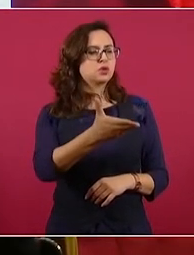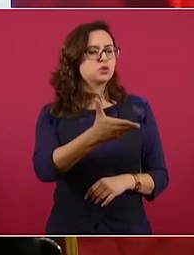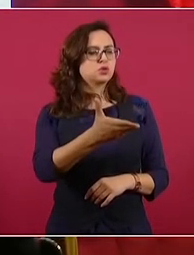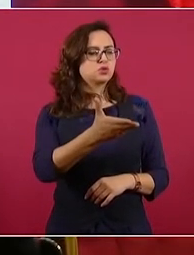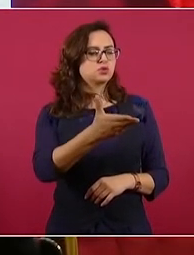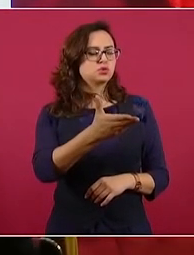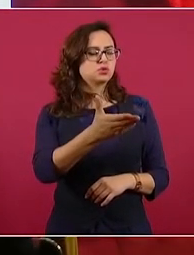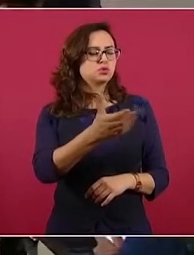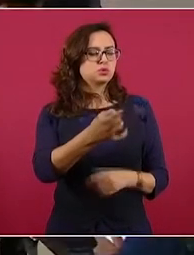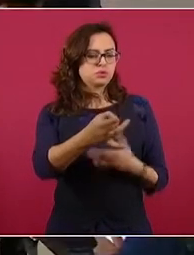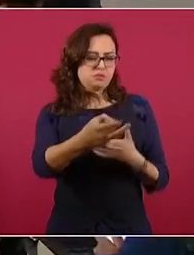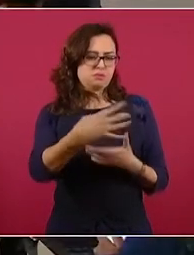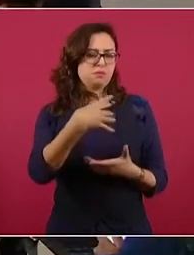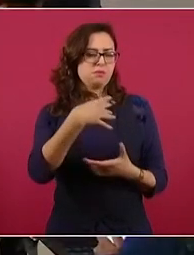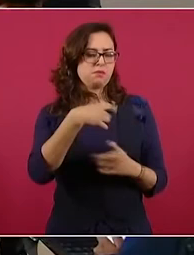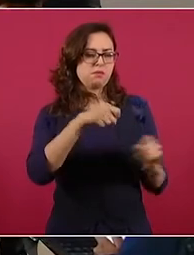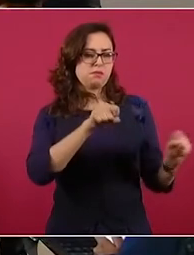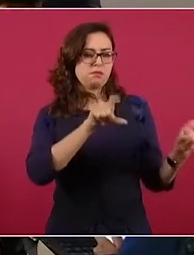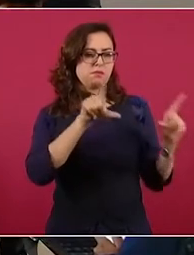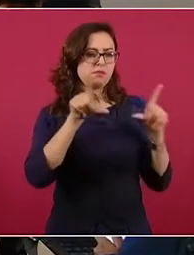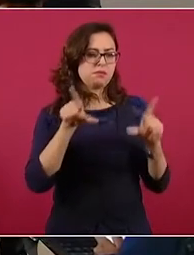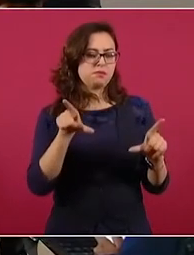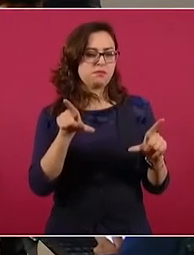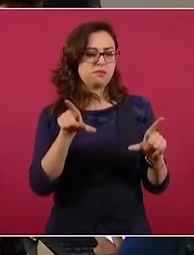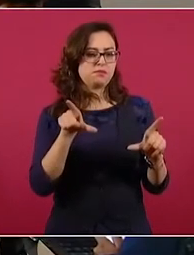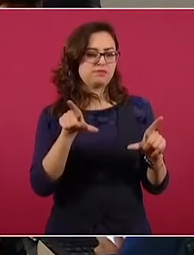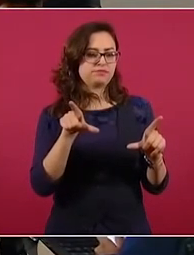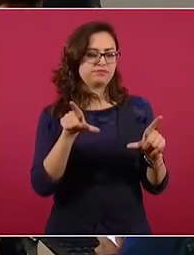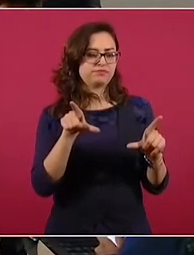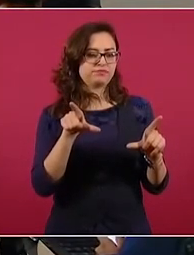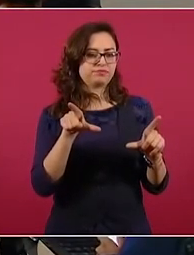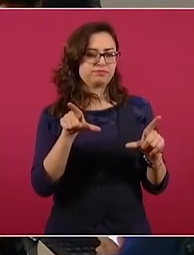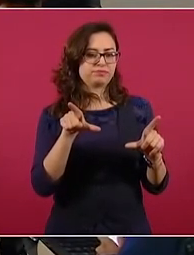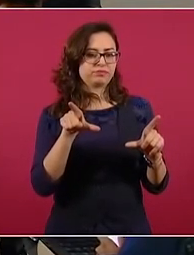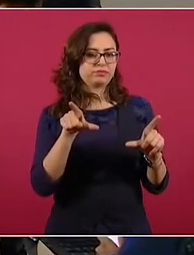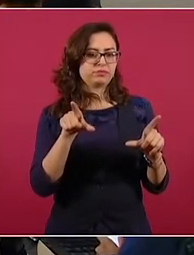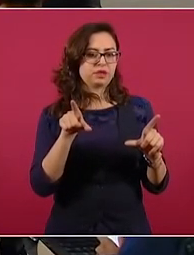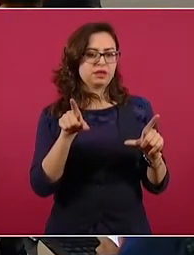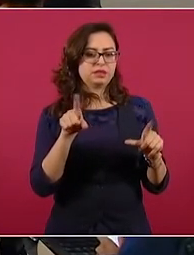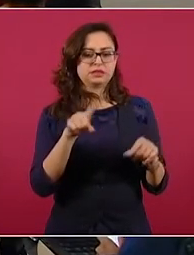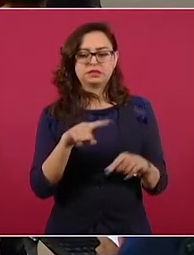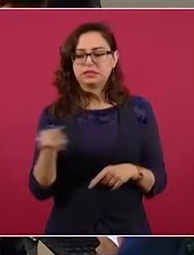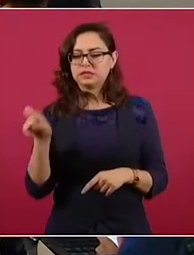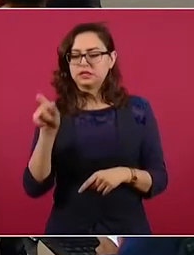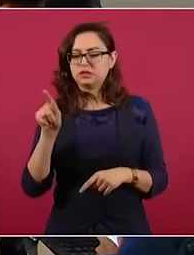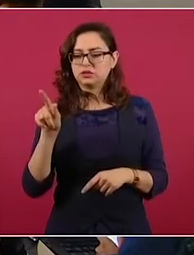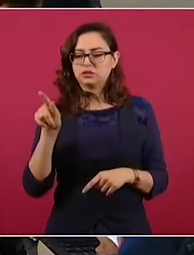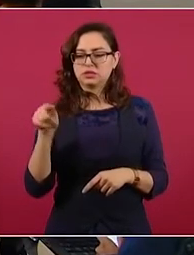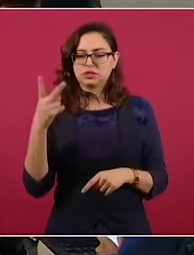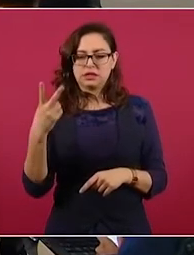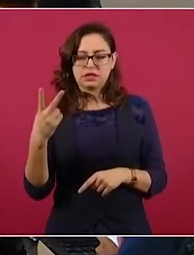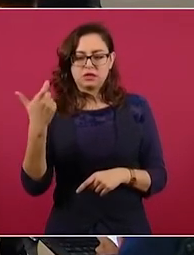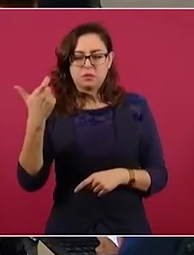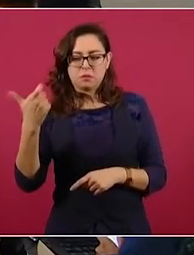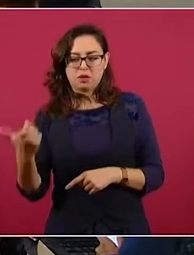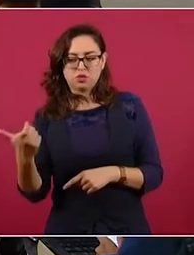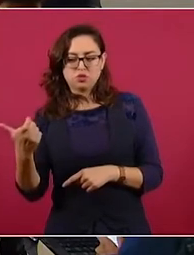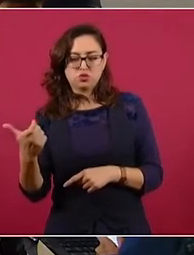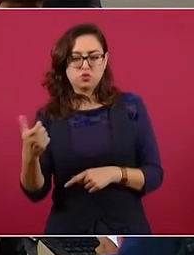el de los 172. ¿Para cuántos kilos de